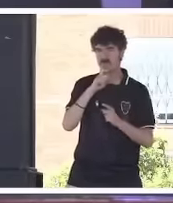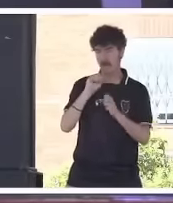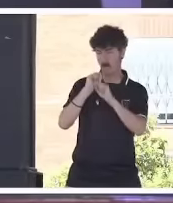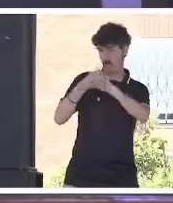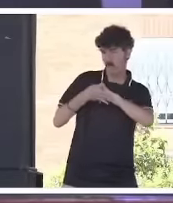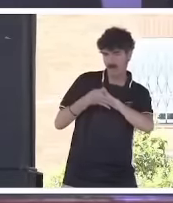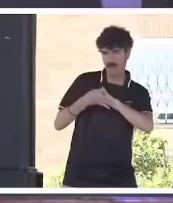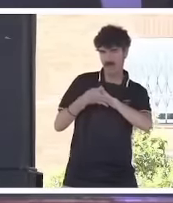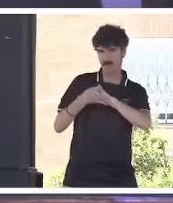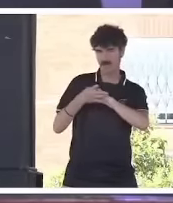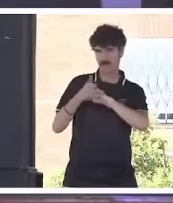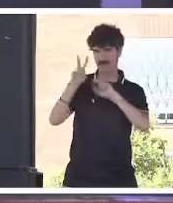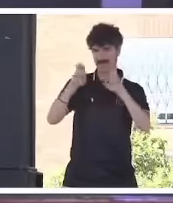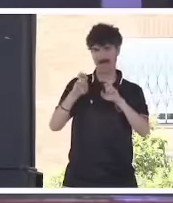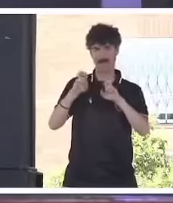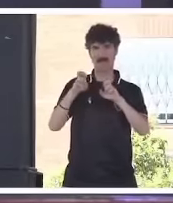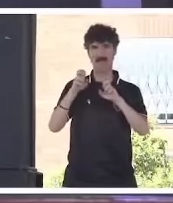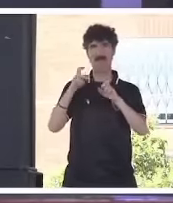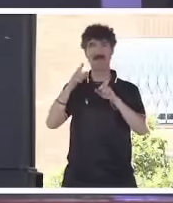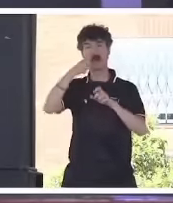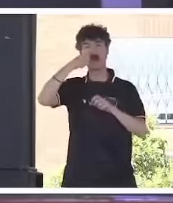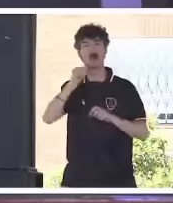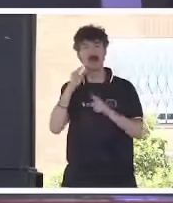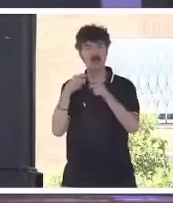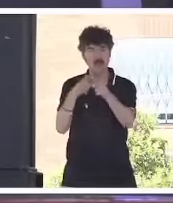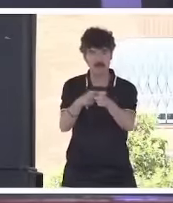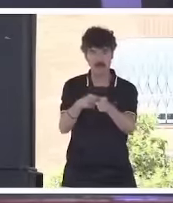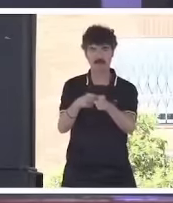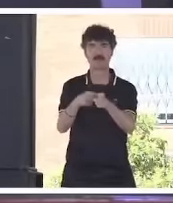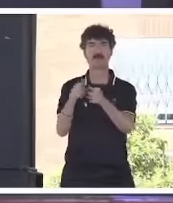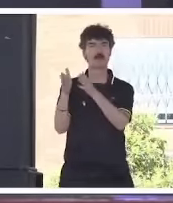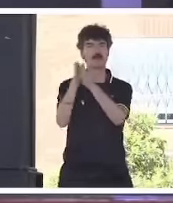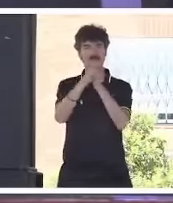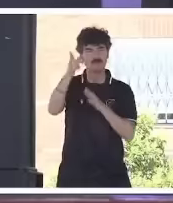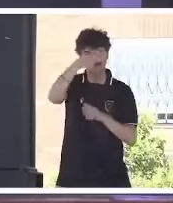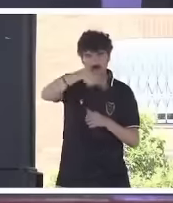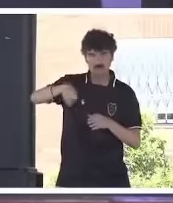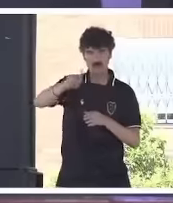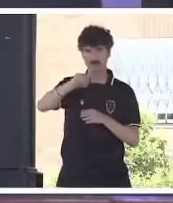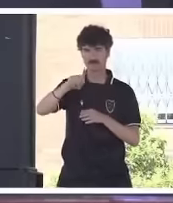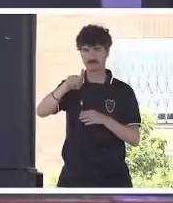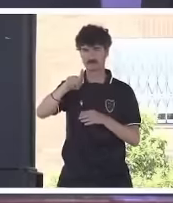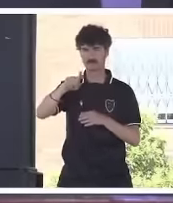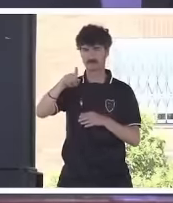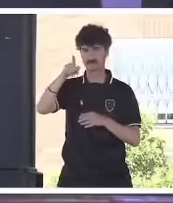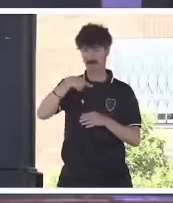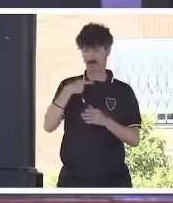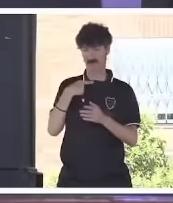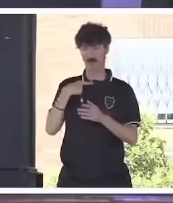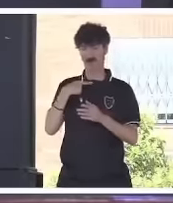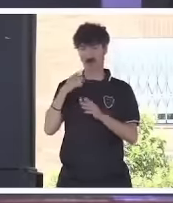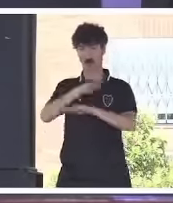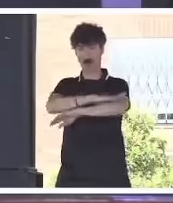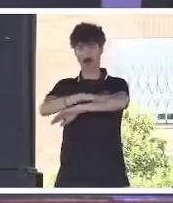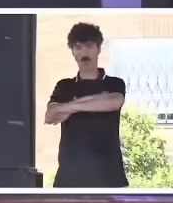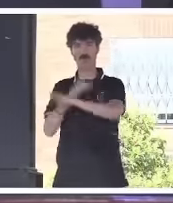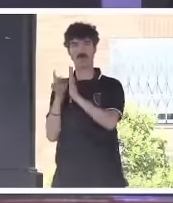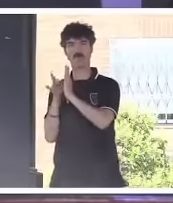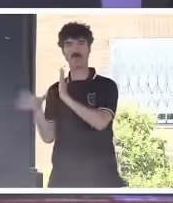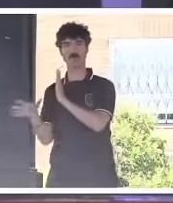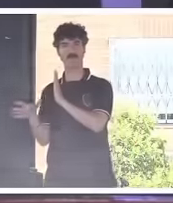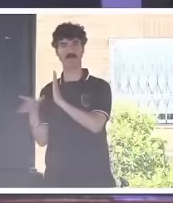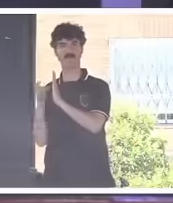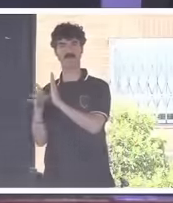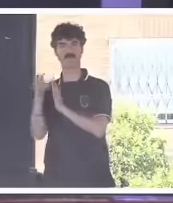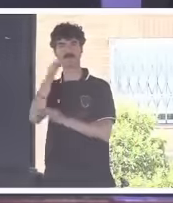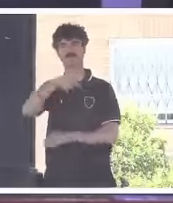las consecuencias de la guerra en Ucrania. Y por eso, compañeros y compañeras, nos echaron del gobierno. Nos echaron del